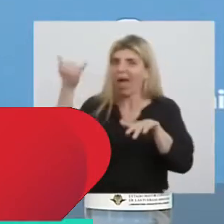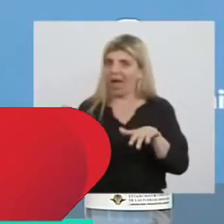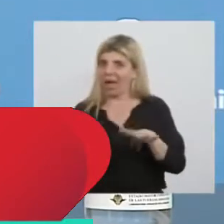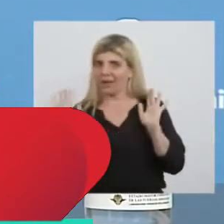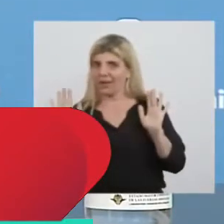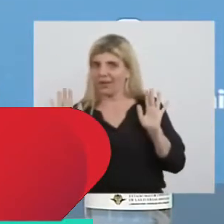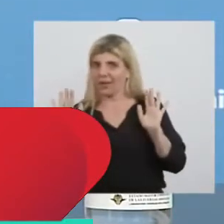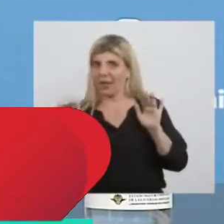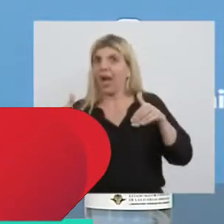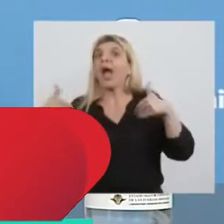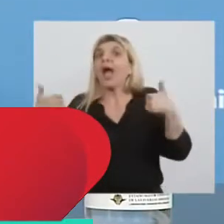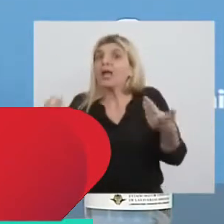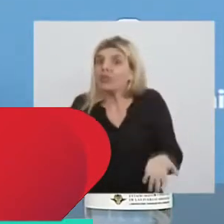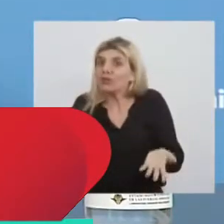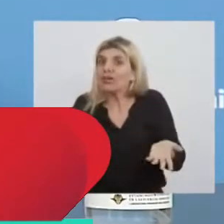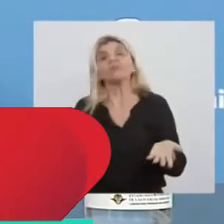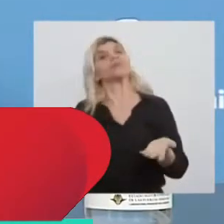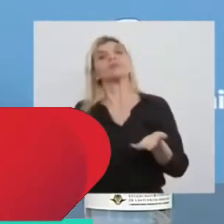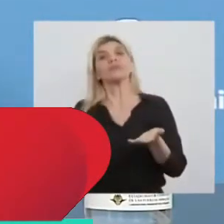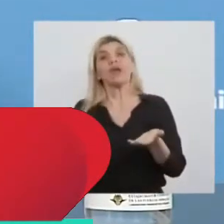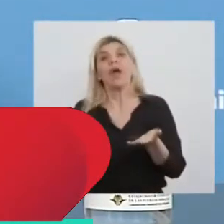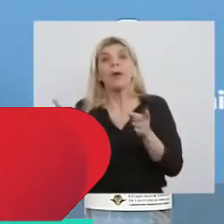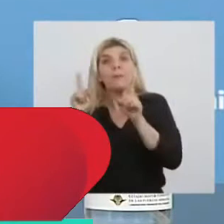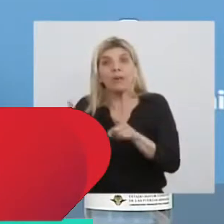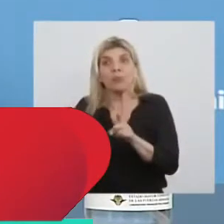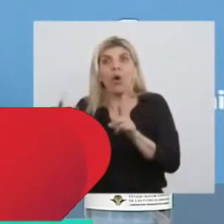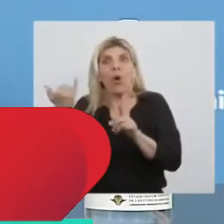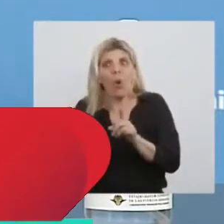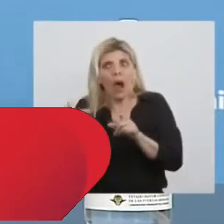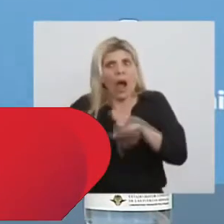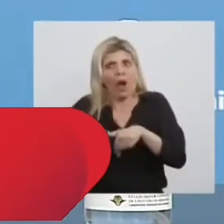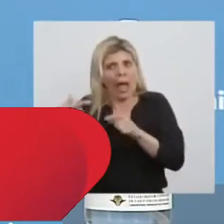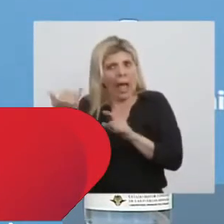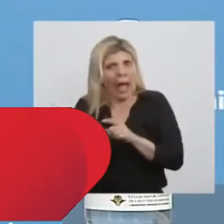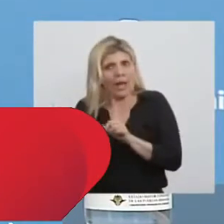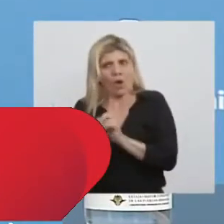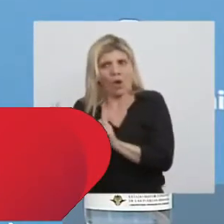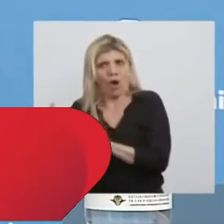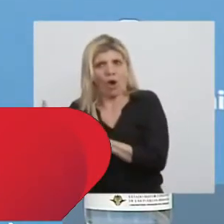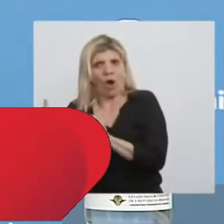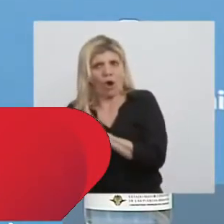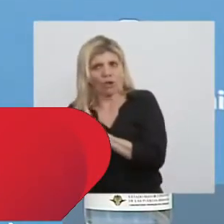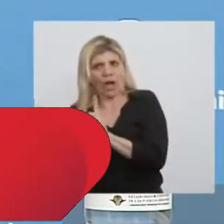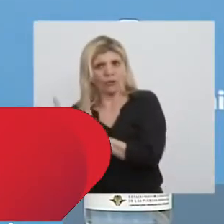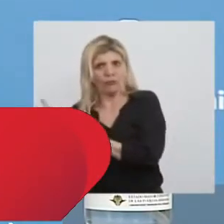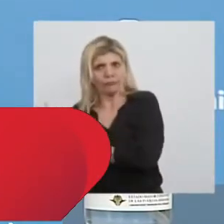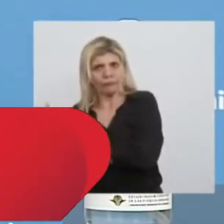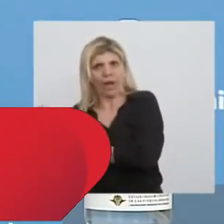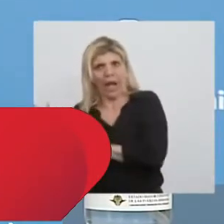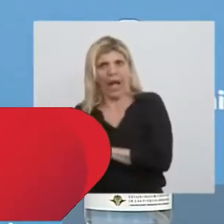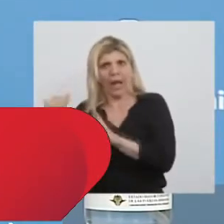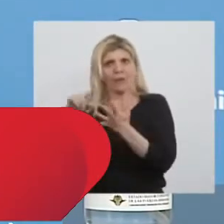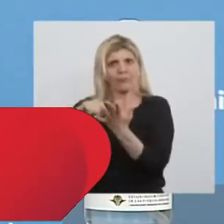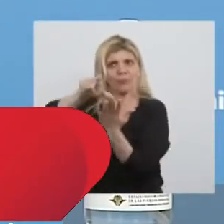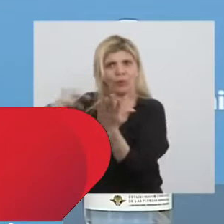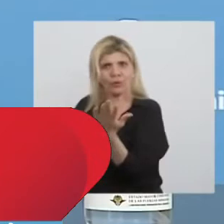Y por lo tanto, lo que eso generó fue un contacto mayor entre los que habitan el área metropolitana